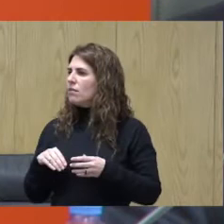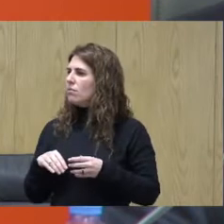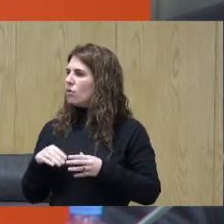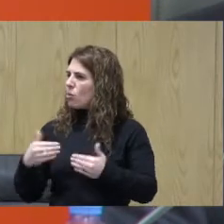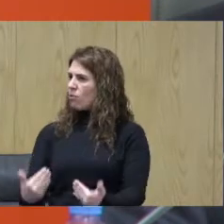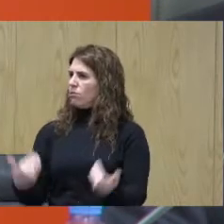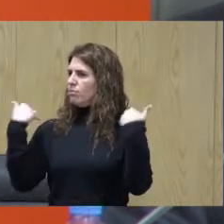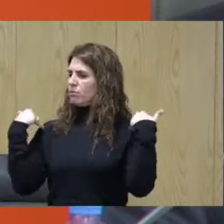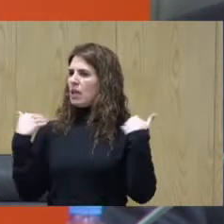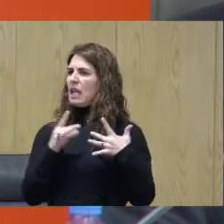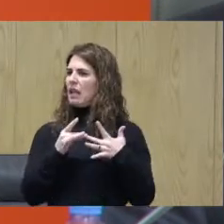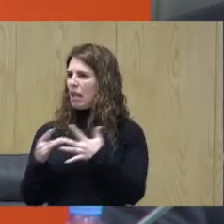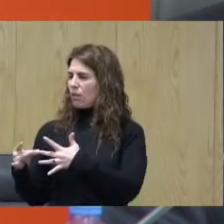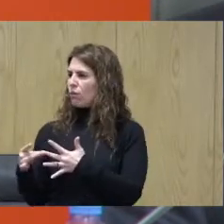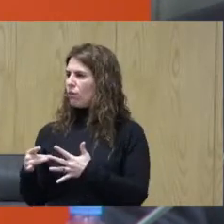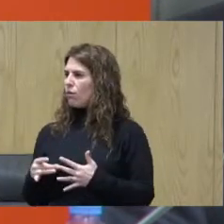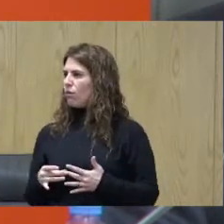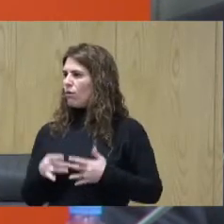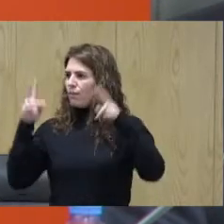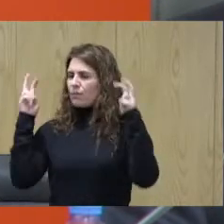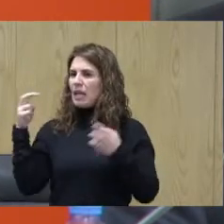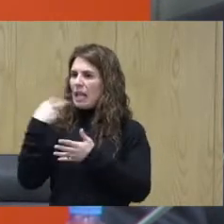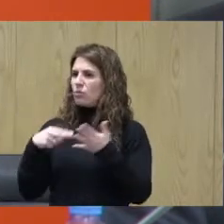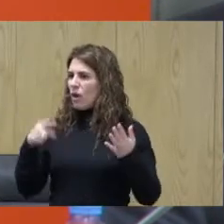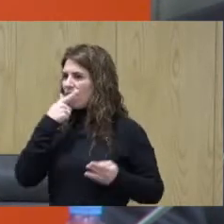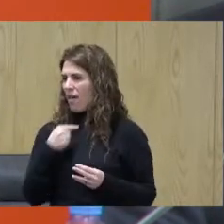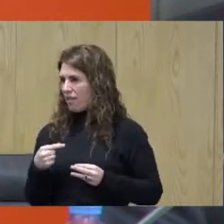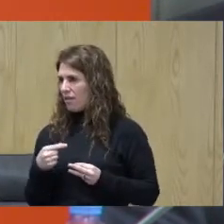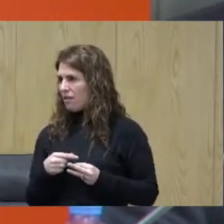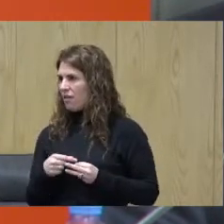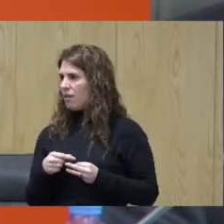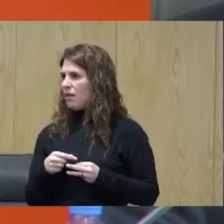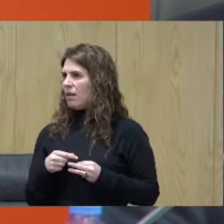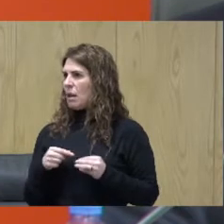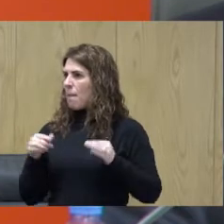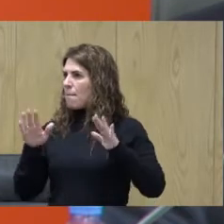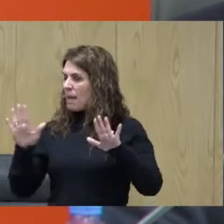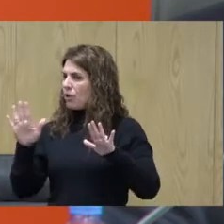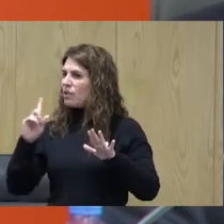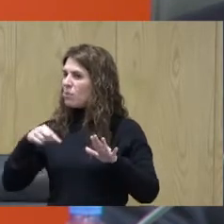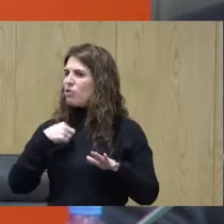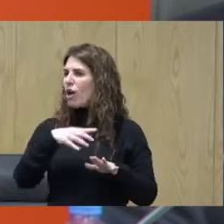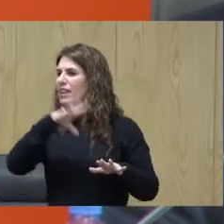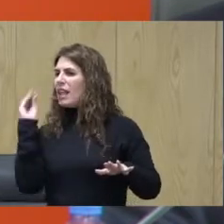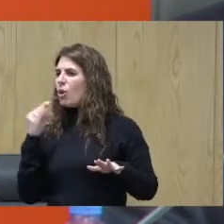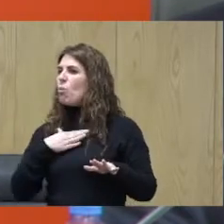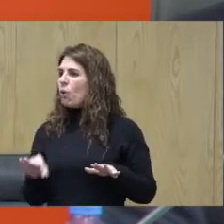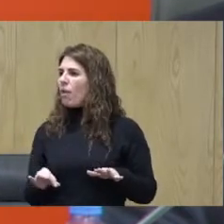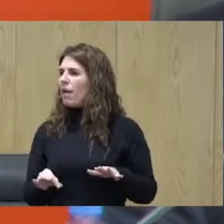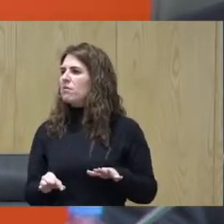el liderazgo en lectura fácil, pero que entendía que podía haber sido